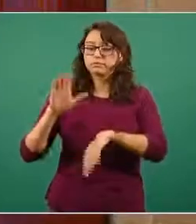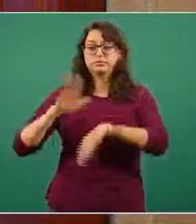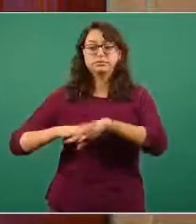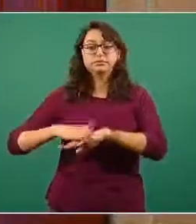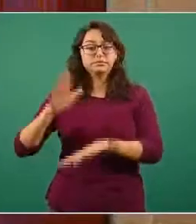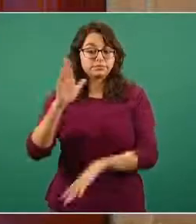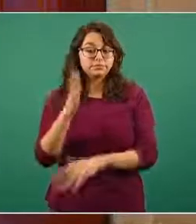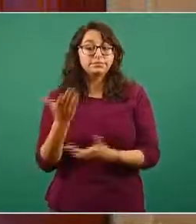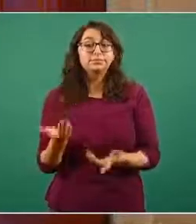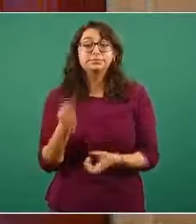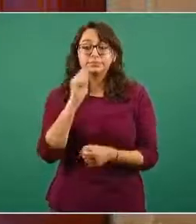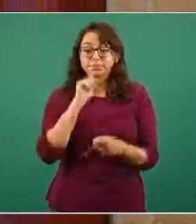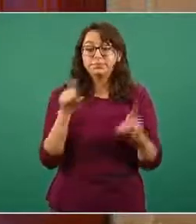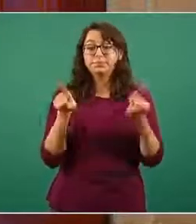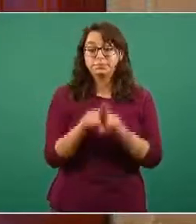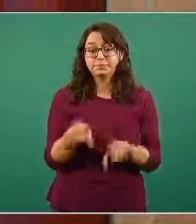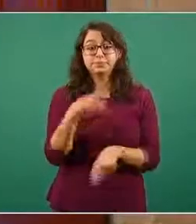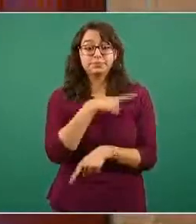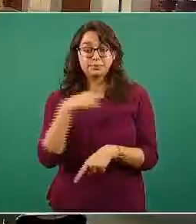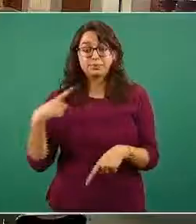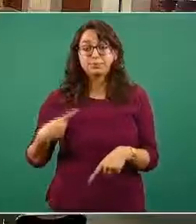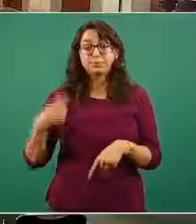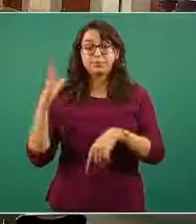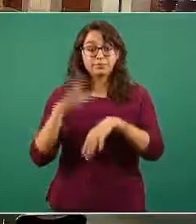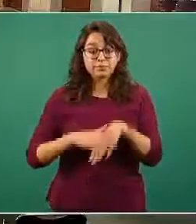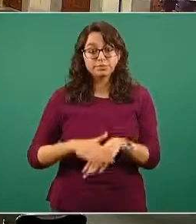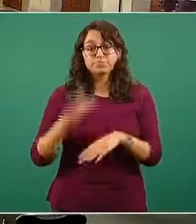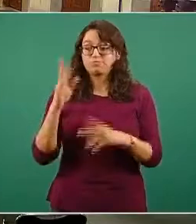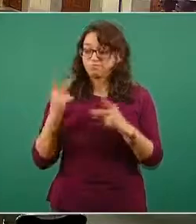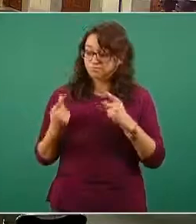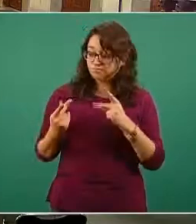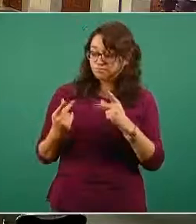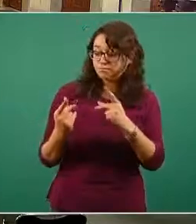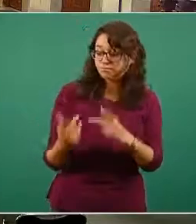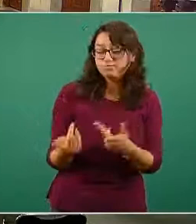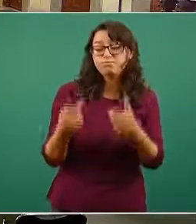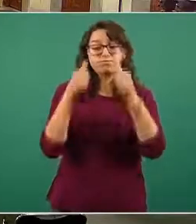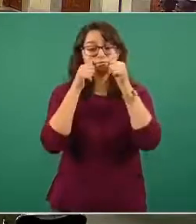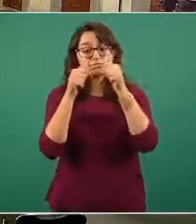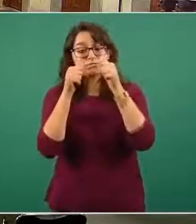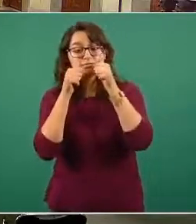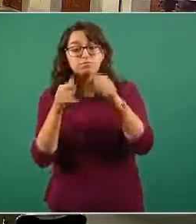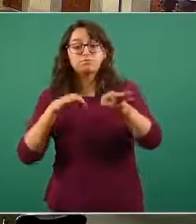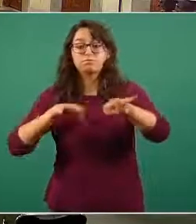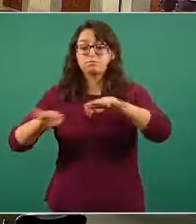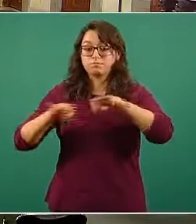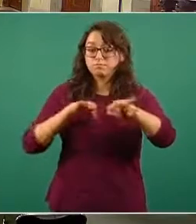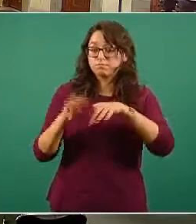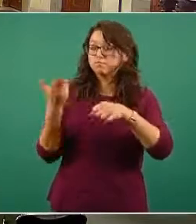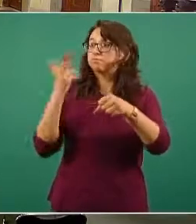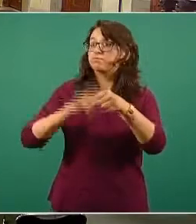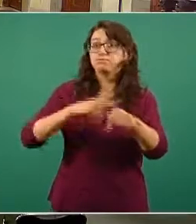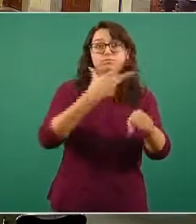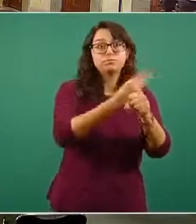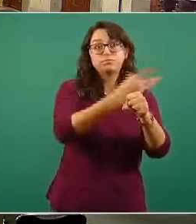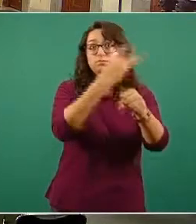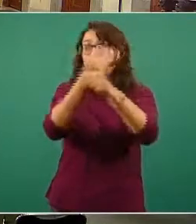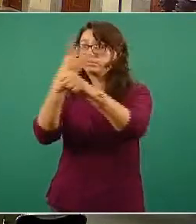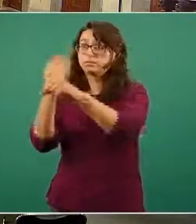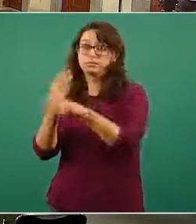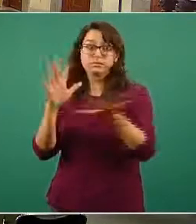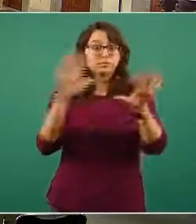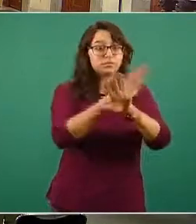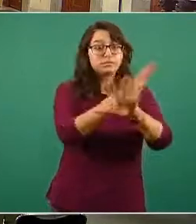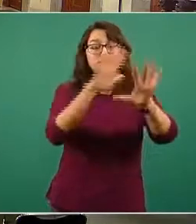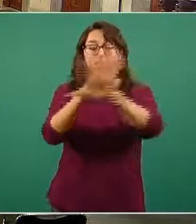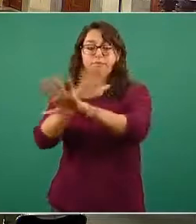Obviamente deben de estar ya entonces implementando y llevando a cabo los trabajos de reconversión y expansión